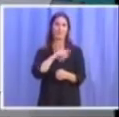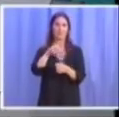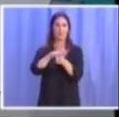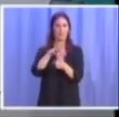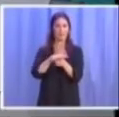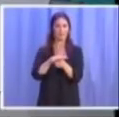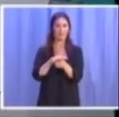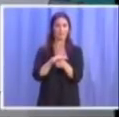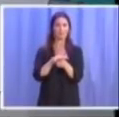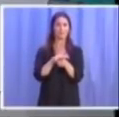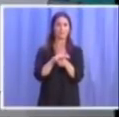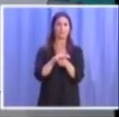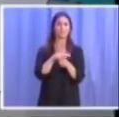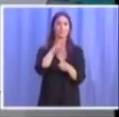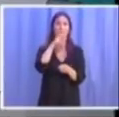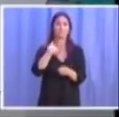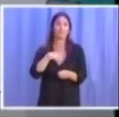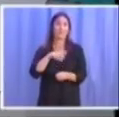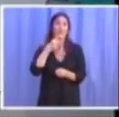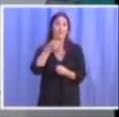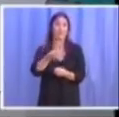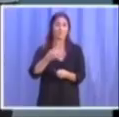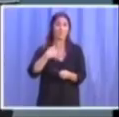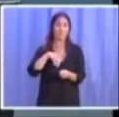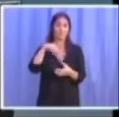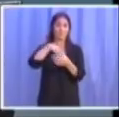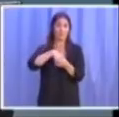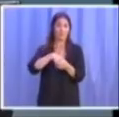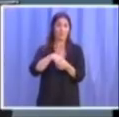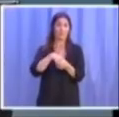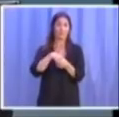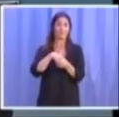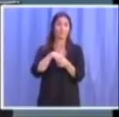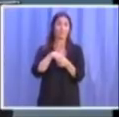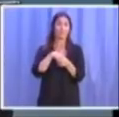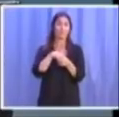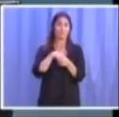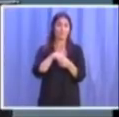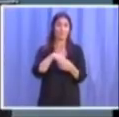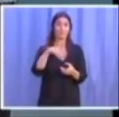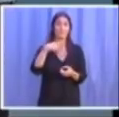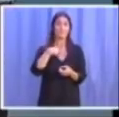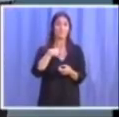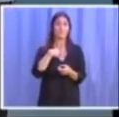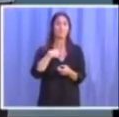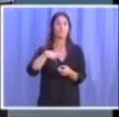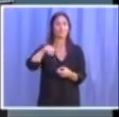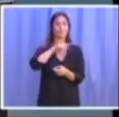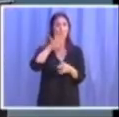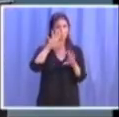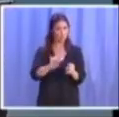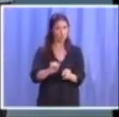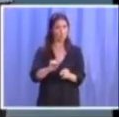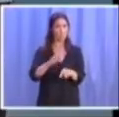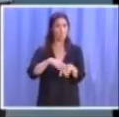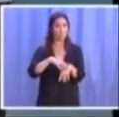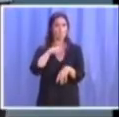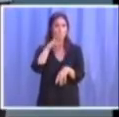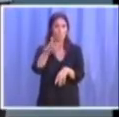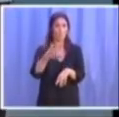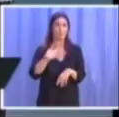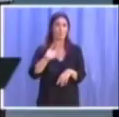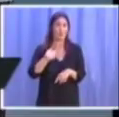ciudad. Bueno, como ya se ha dicho aquí, ellos no van a remunicipalizar Robert, pero nosotras sí, porque nos va en ello la